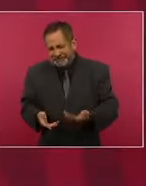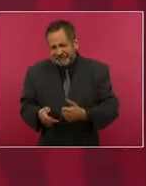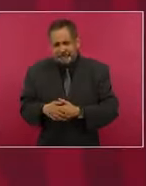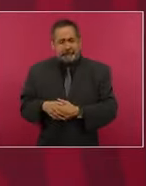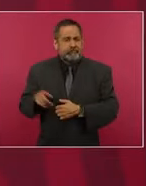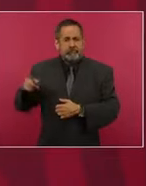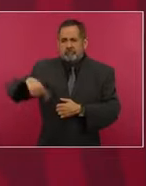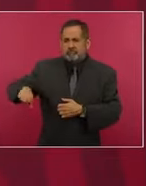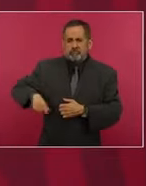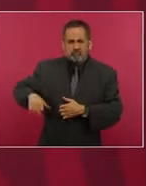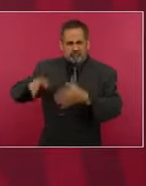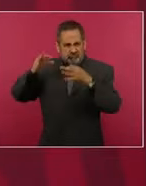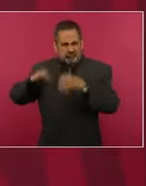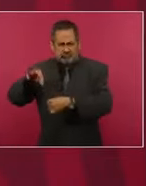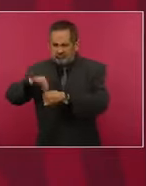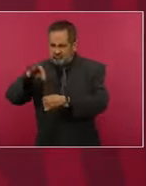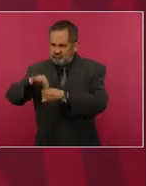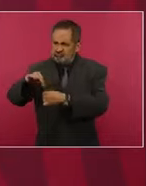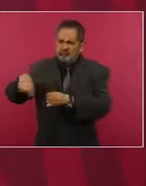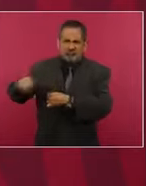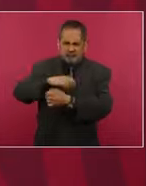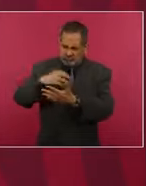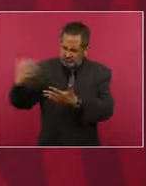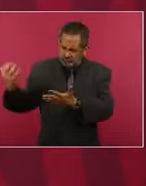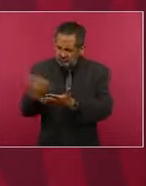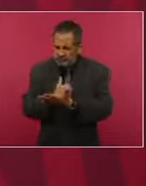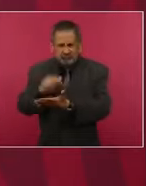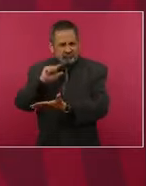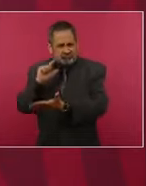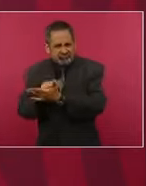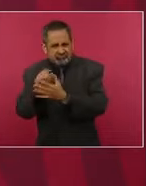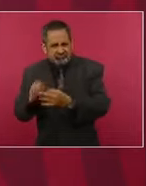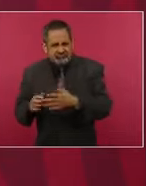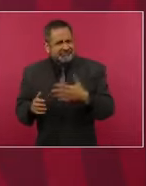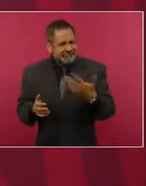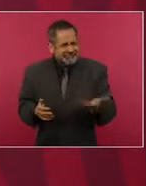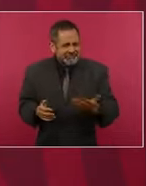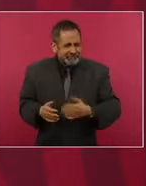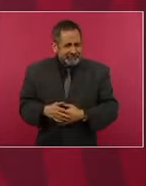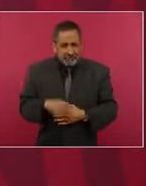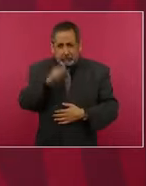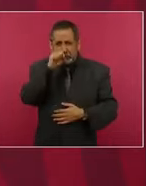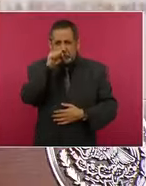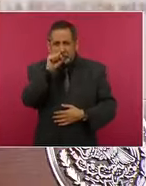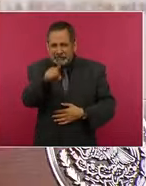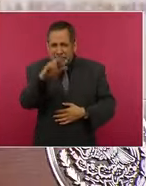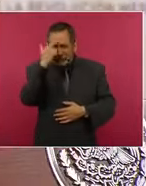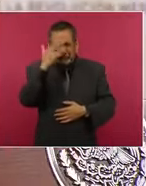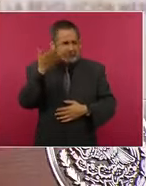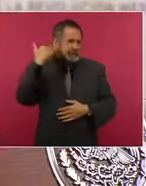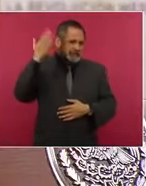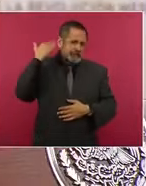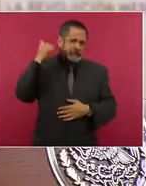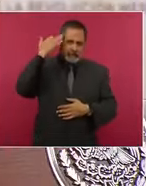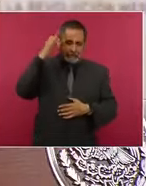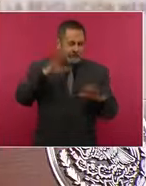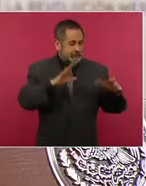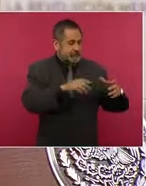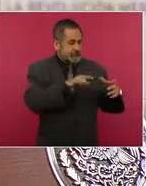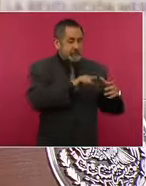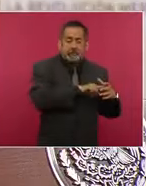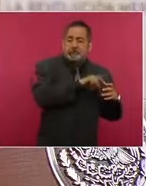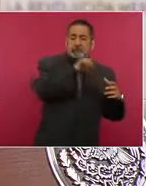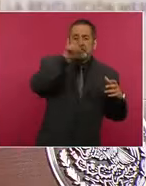legal, legítimamente constituido? ¿Qué no fue lo que hicieron los conservadores cuando fueron a